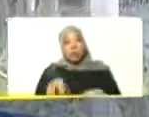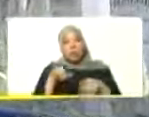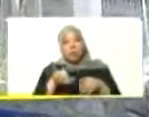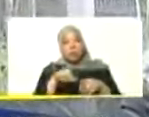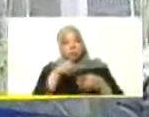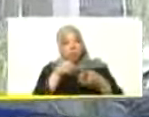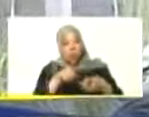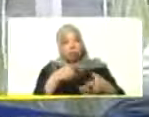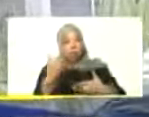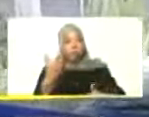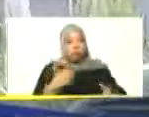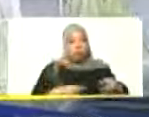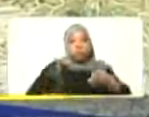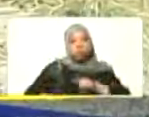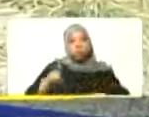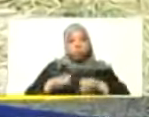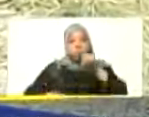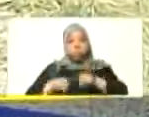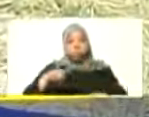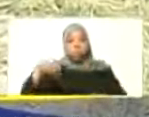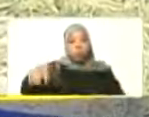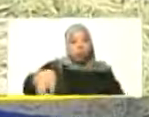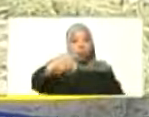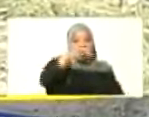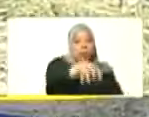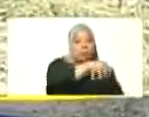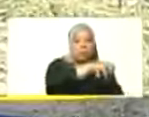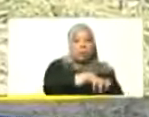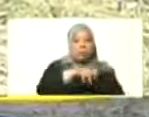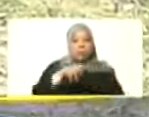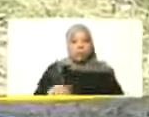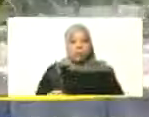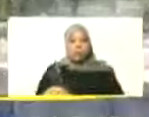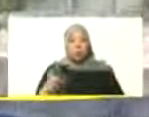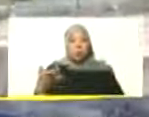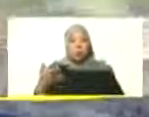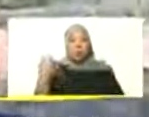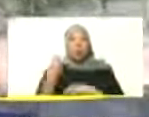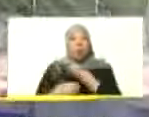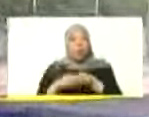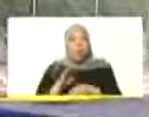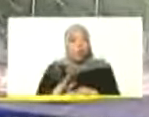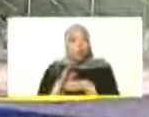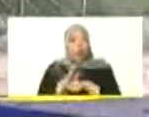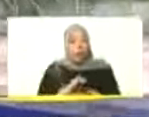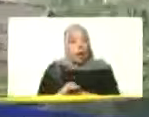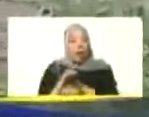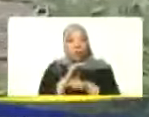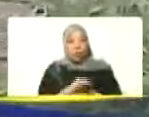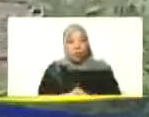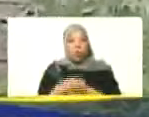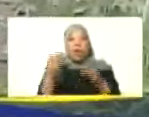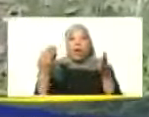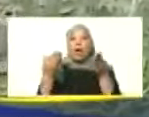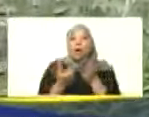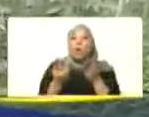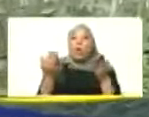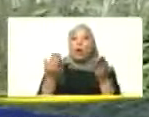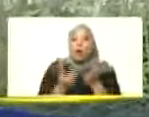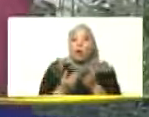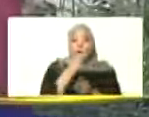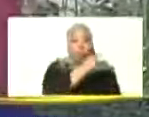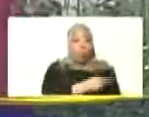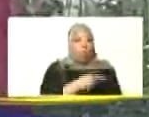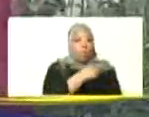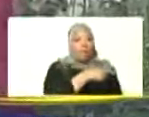distribución radial desde cada SODI con su capacidad de almacenamiento a cada colegio, a cada ambulatorio, a